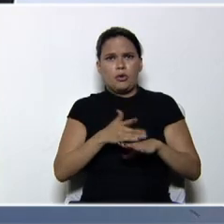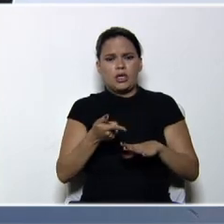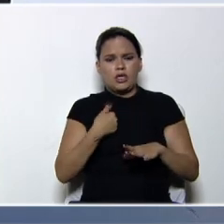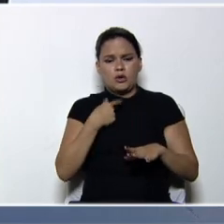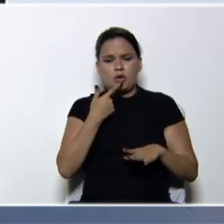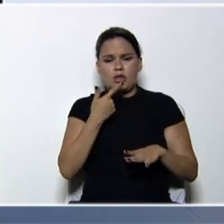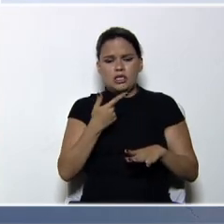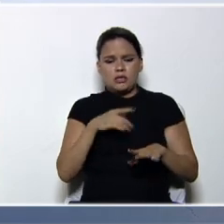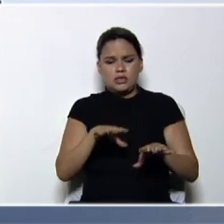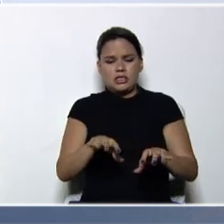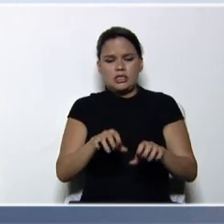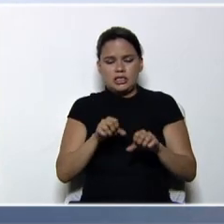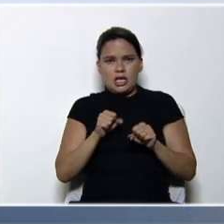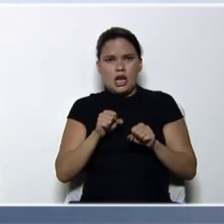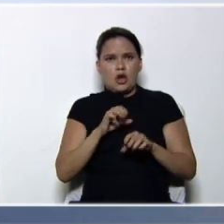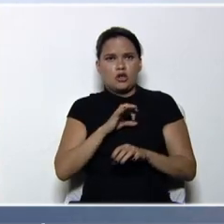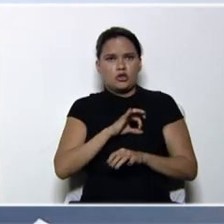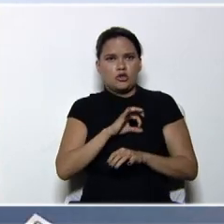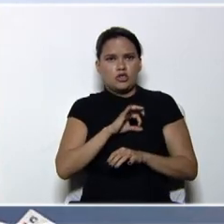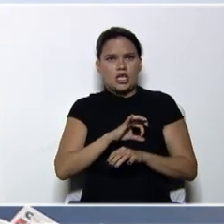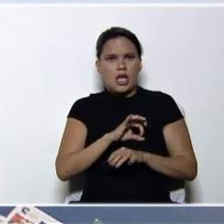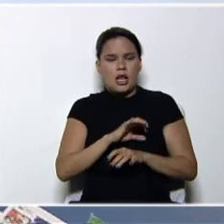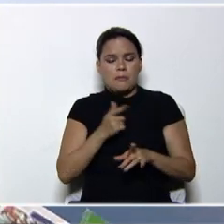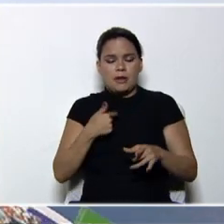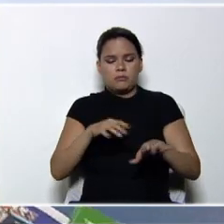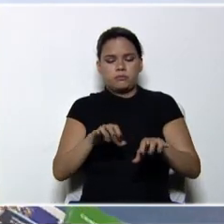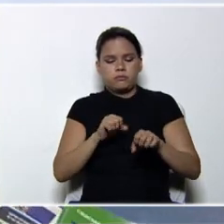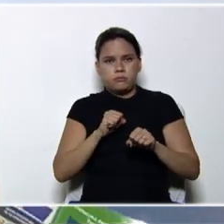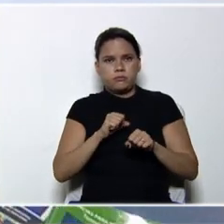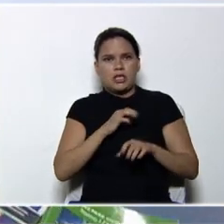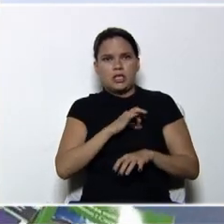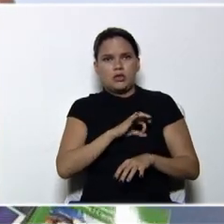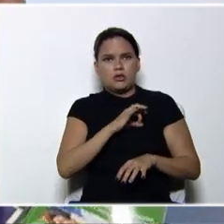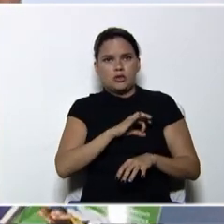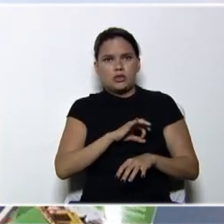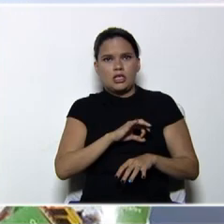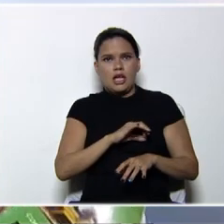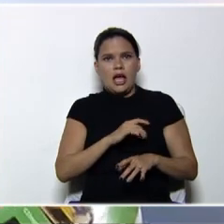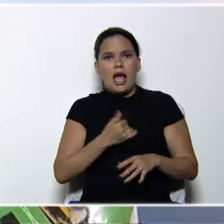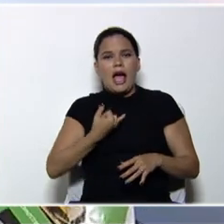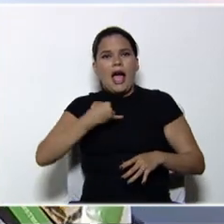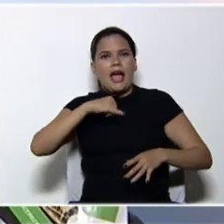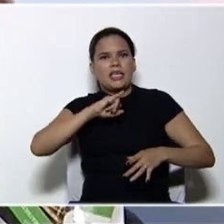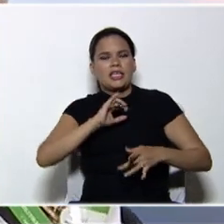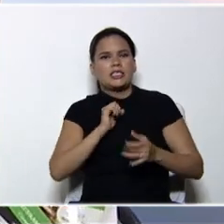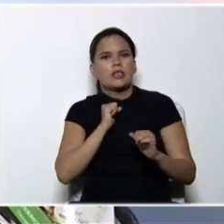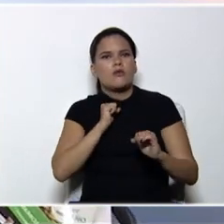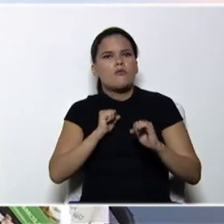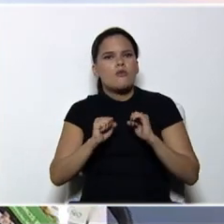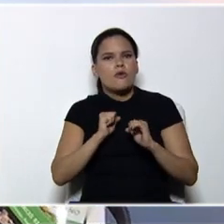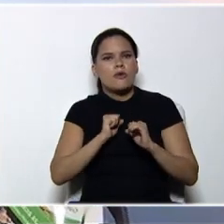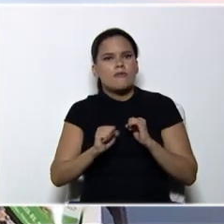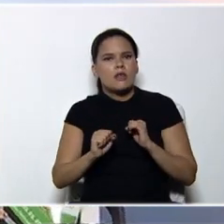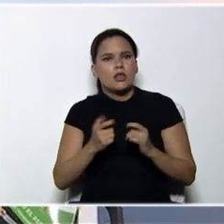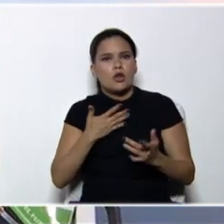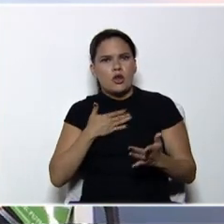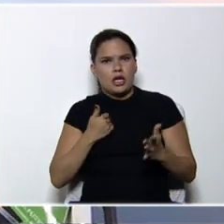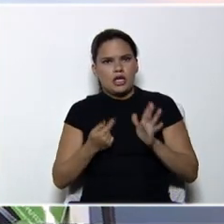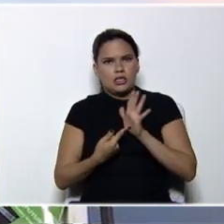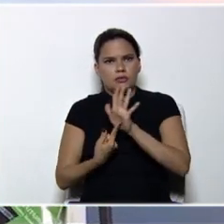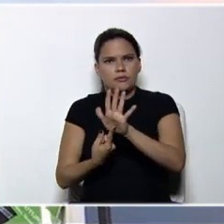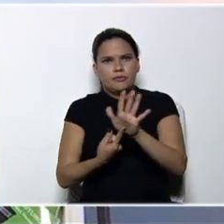social. Para tomar entonces lo social hay que hacer un traslado, hay que hacer un movimiento, y es lo que quise